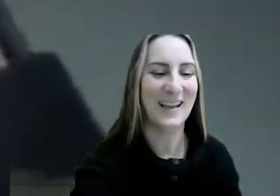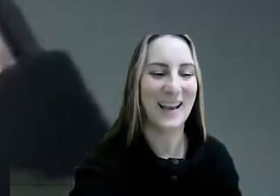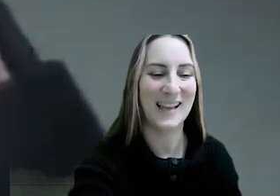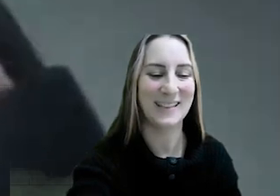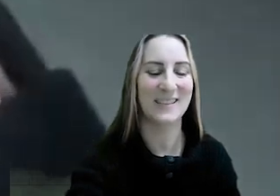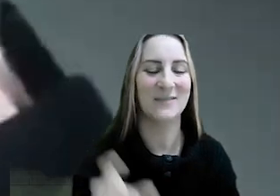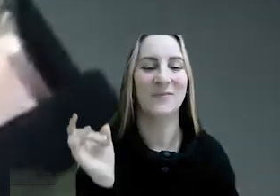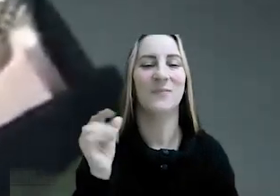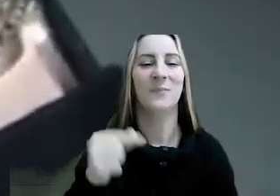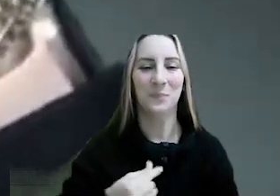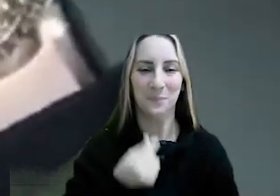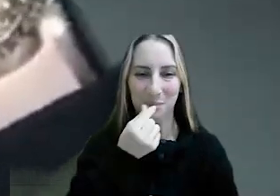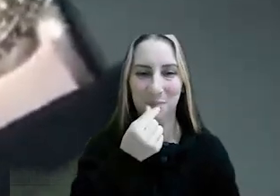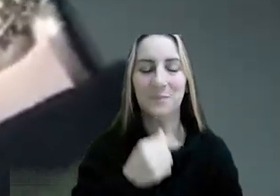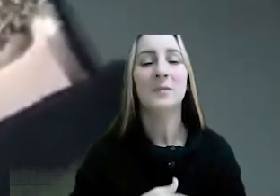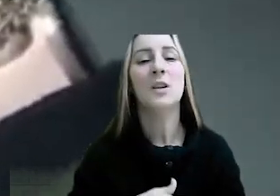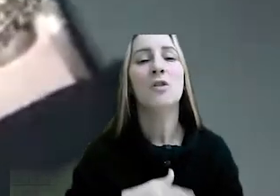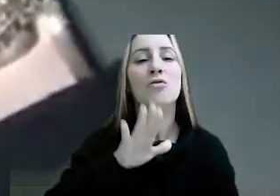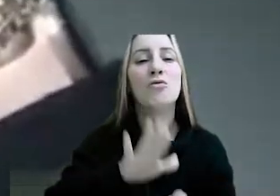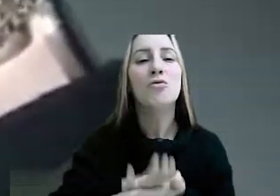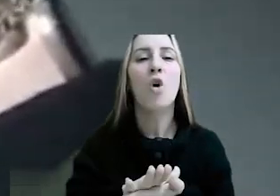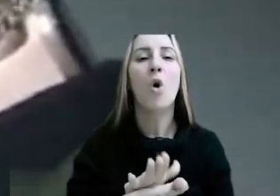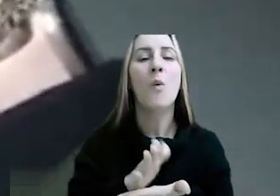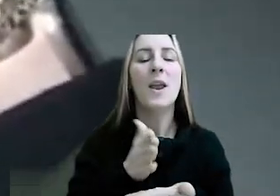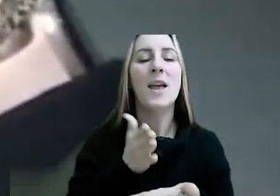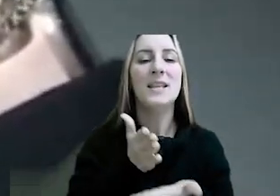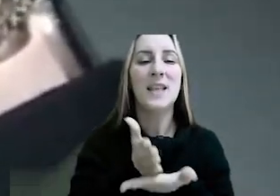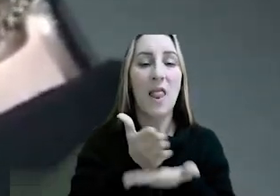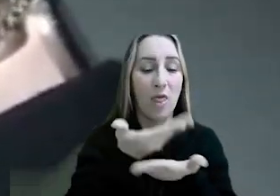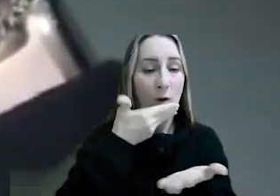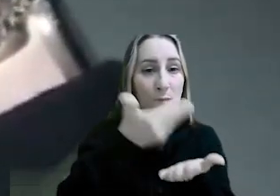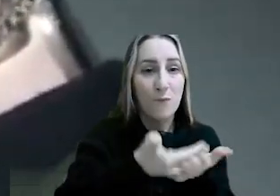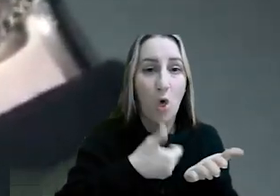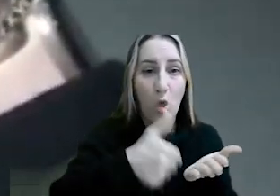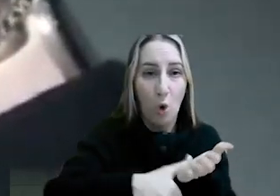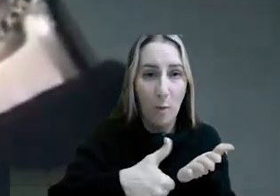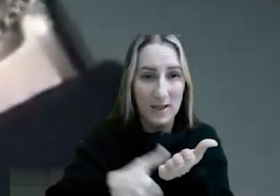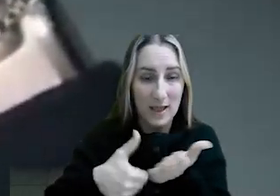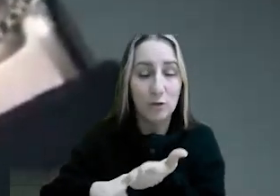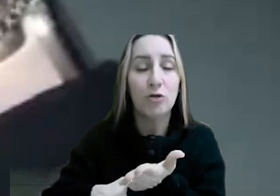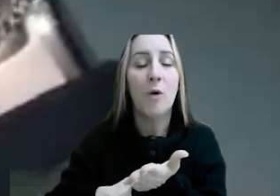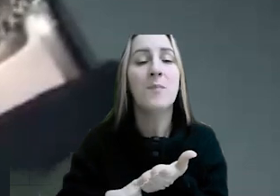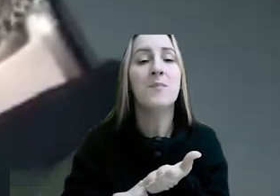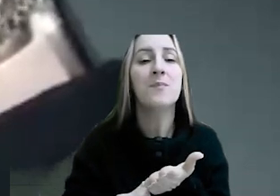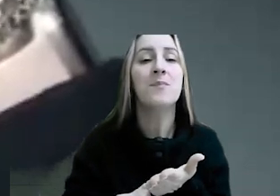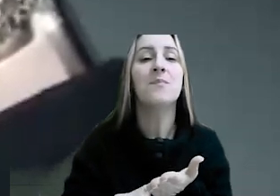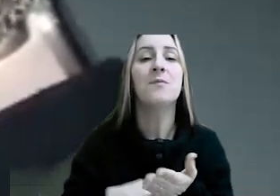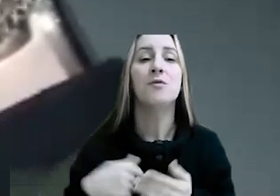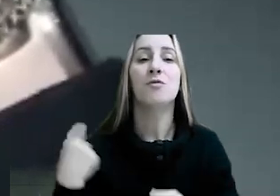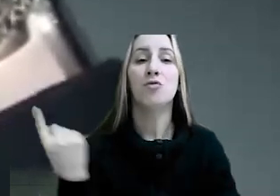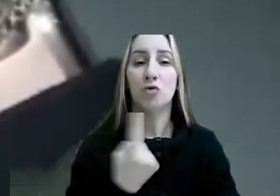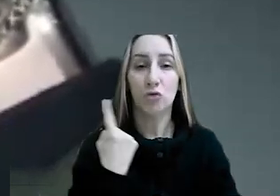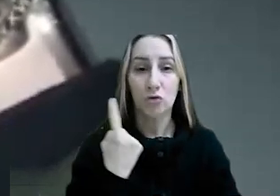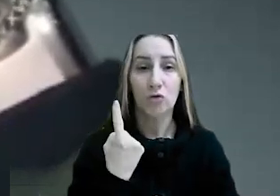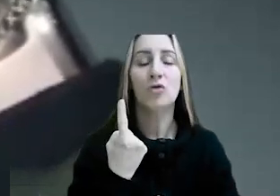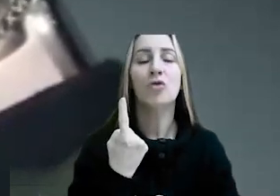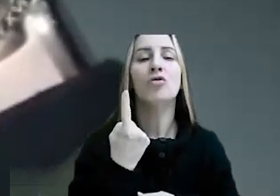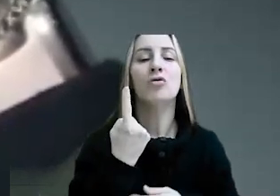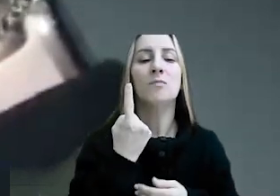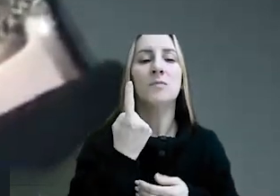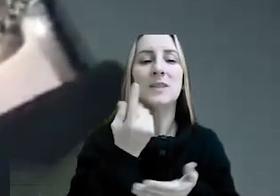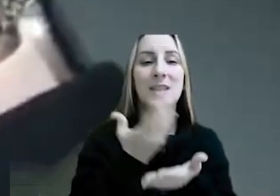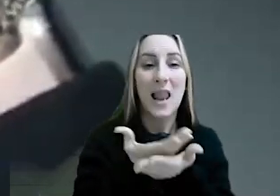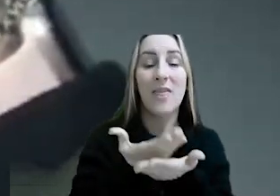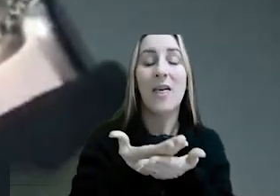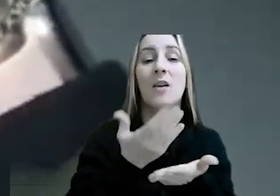vamos. ya. En salidas documentadas, va de vuelta. Lo que hacemos a través de salidas documentadas con